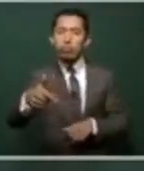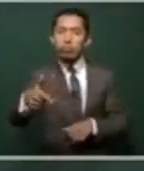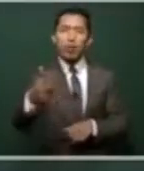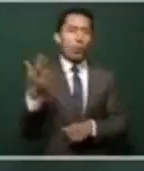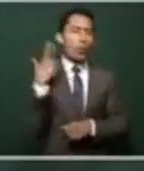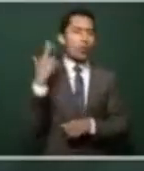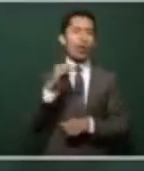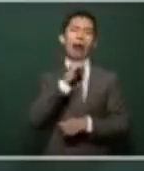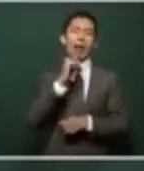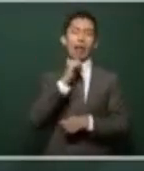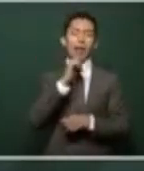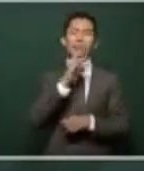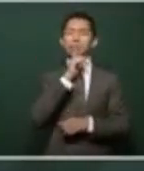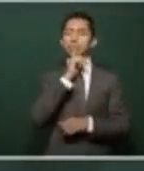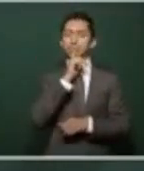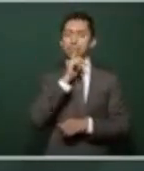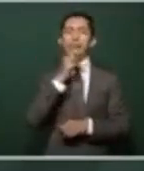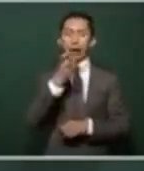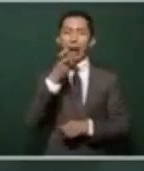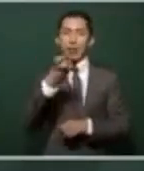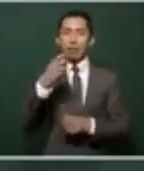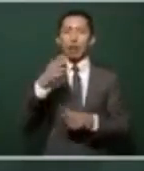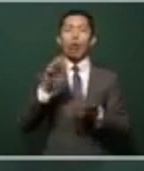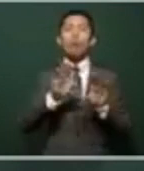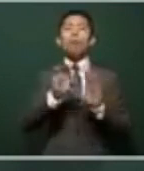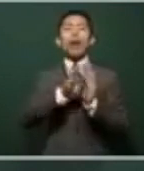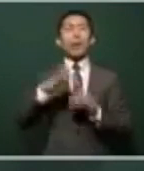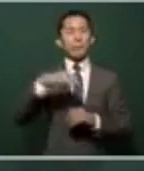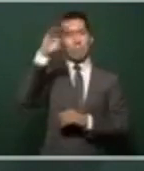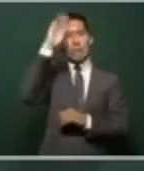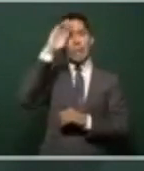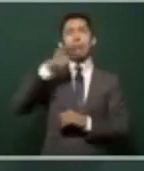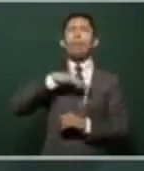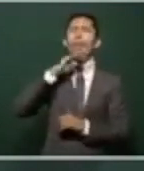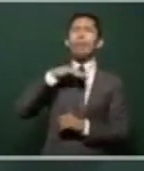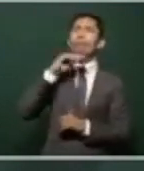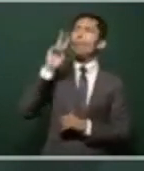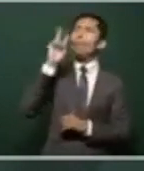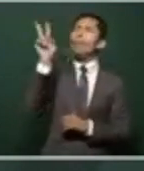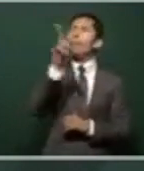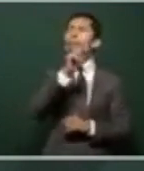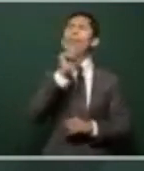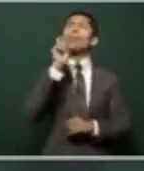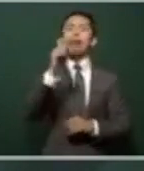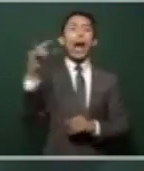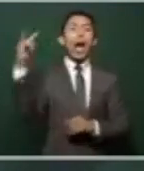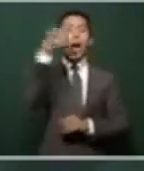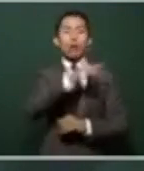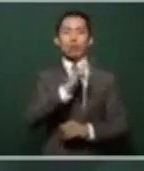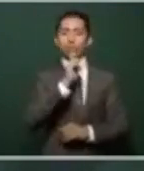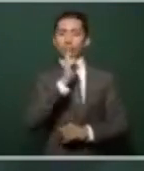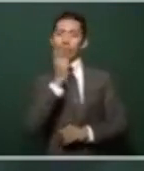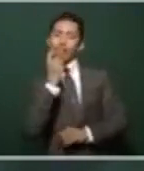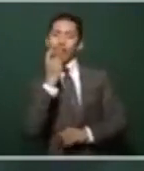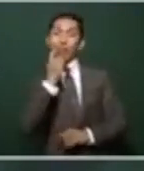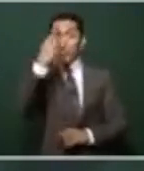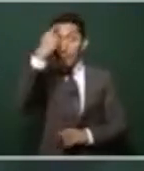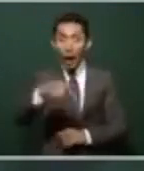se confunde en el cielo por sus características muy particulares, y que nos está ayudando